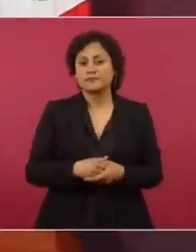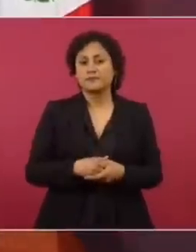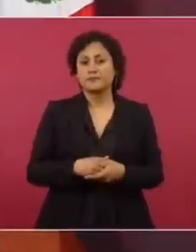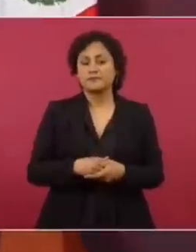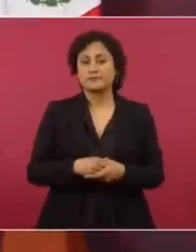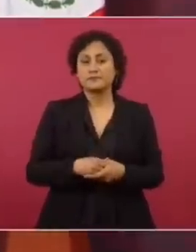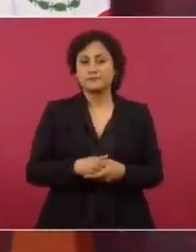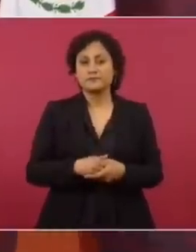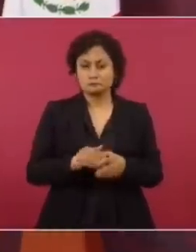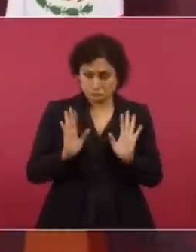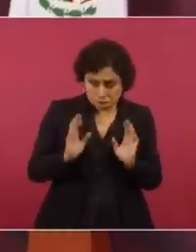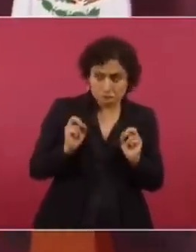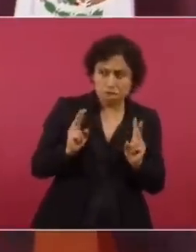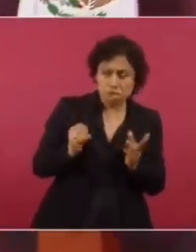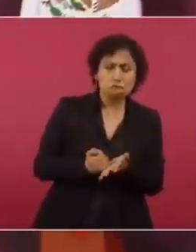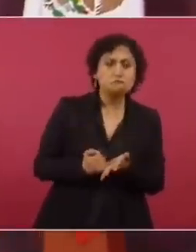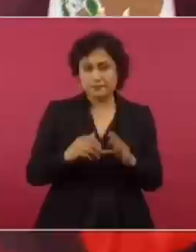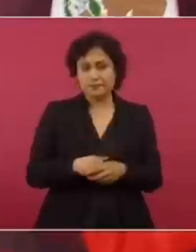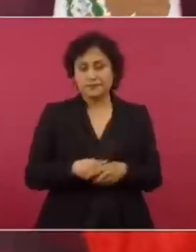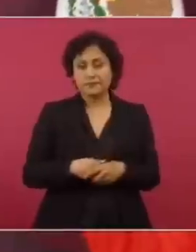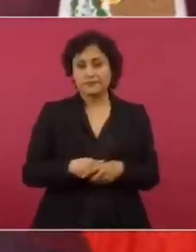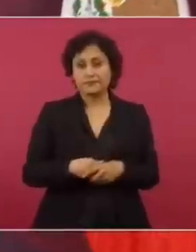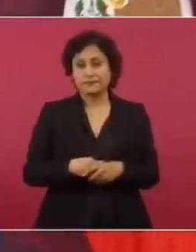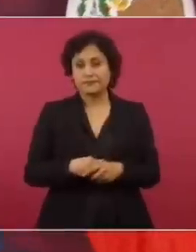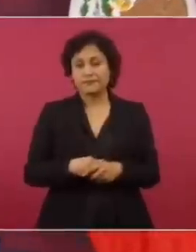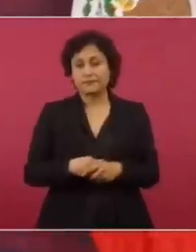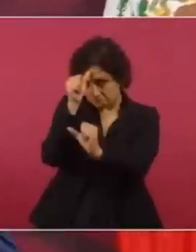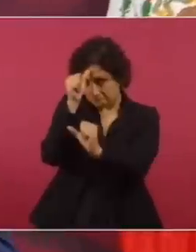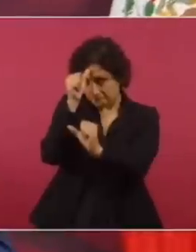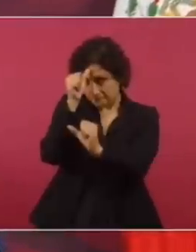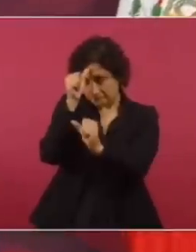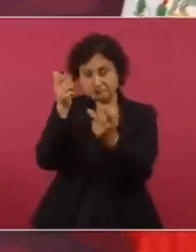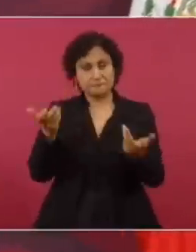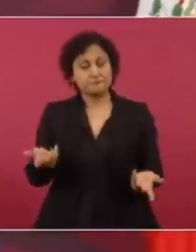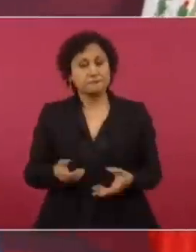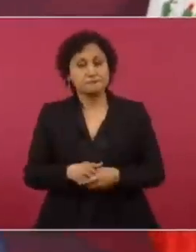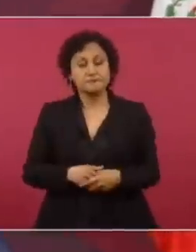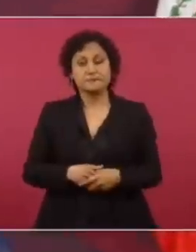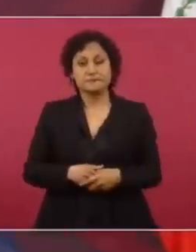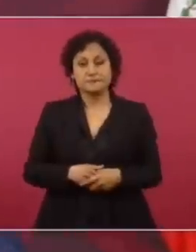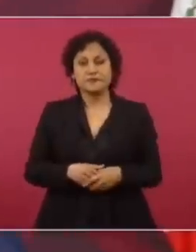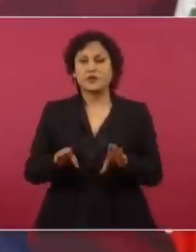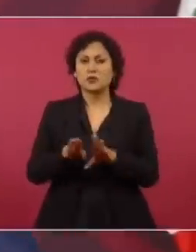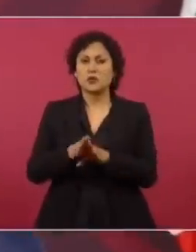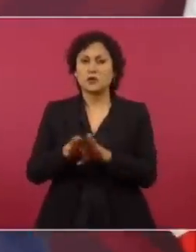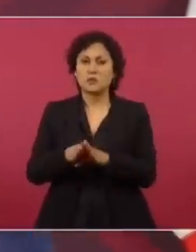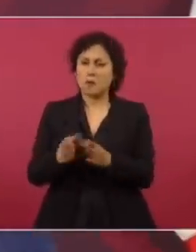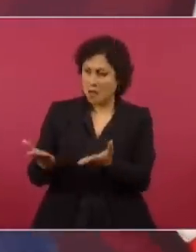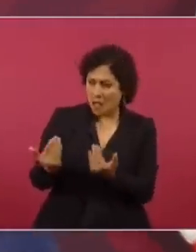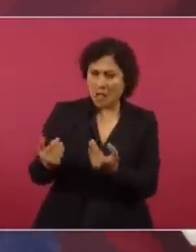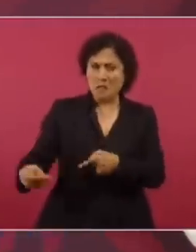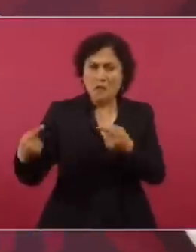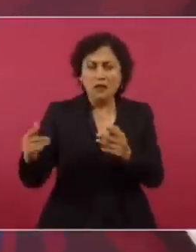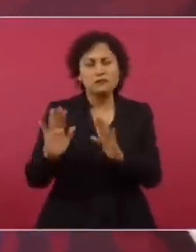una apuesta, o vamos a hacer un acuerdo, no es un desafío, nada.